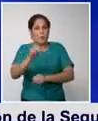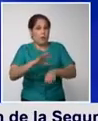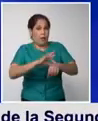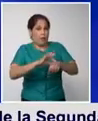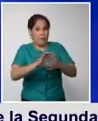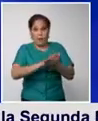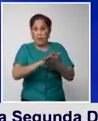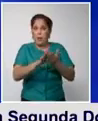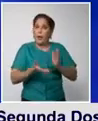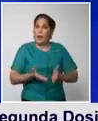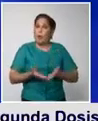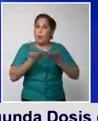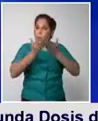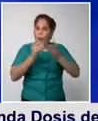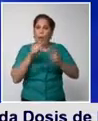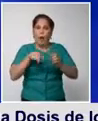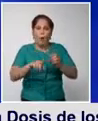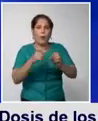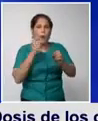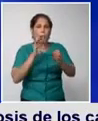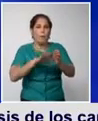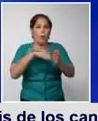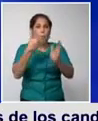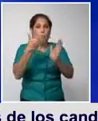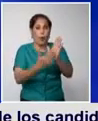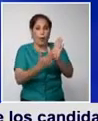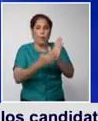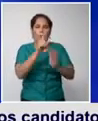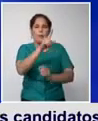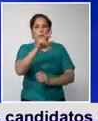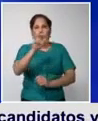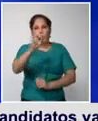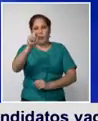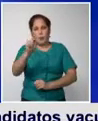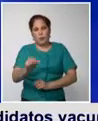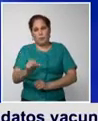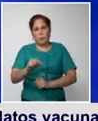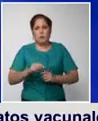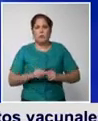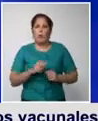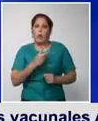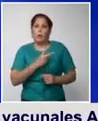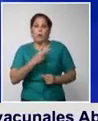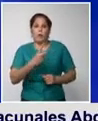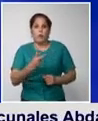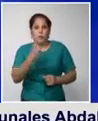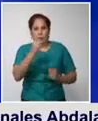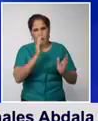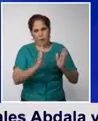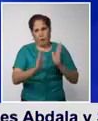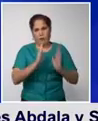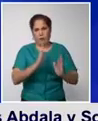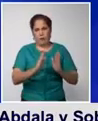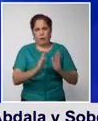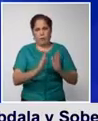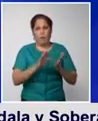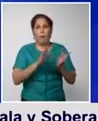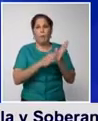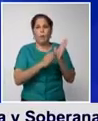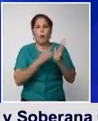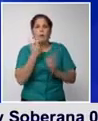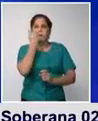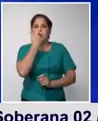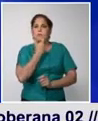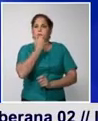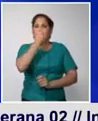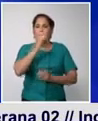que estamos proponiendo que sean 120 voluntarios, la primera etapa del fase 1